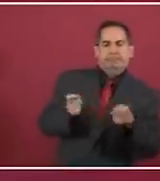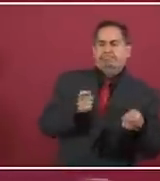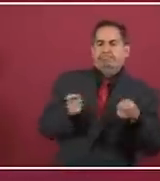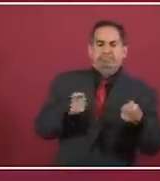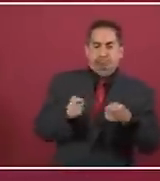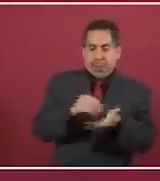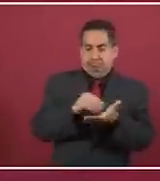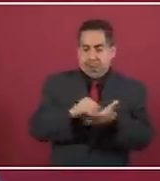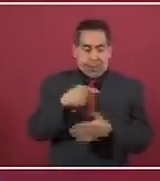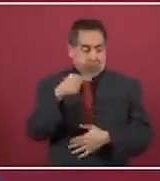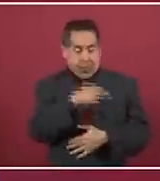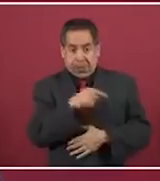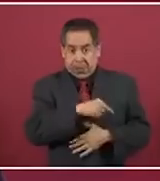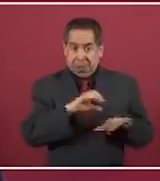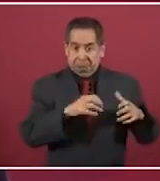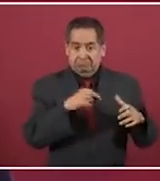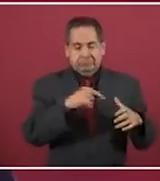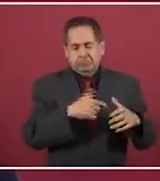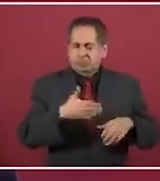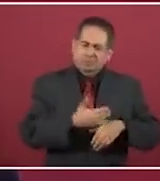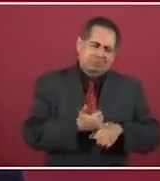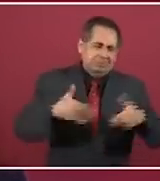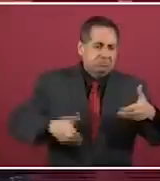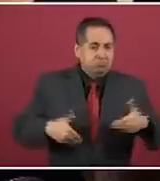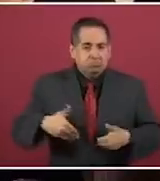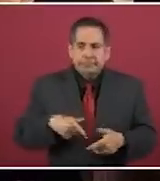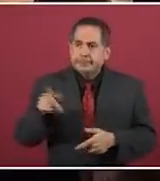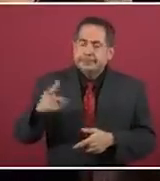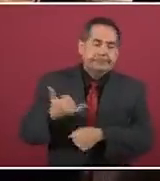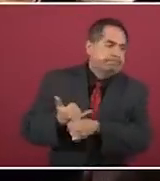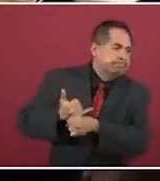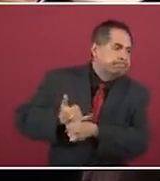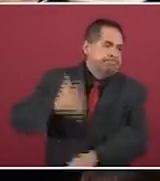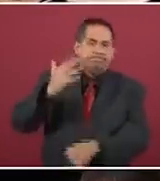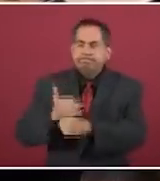Pero no les gusta.